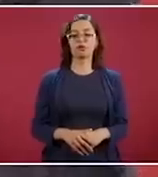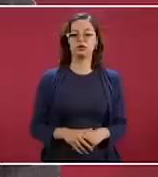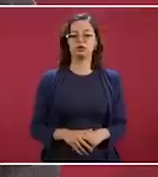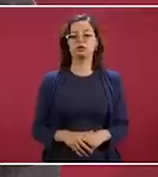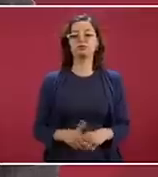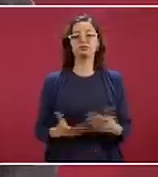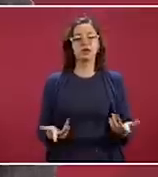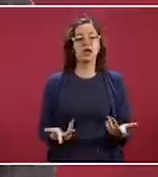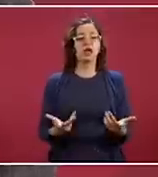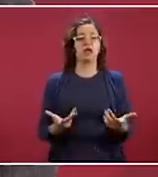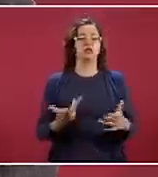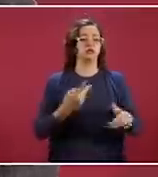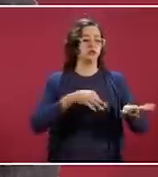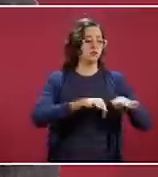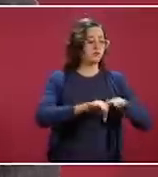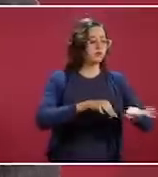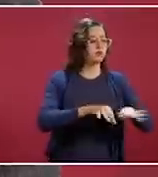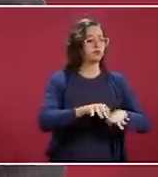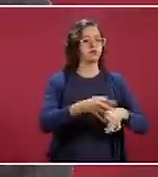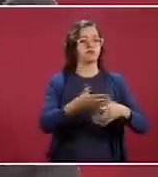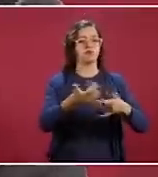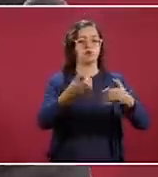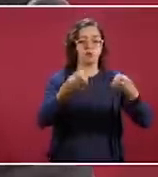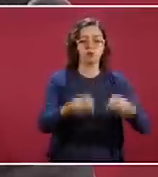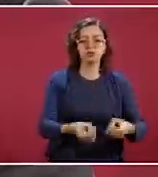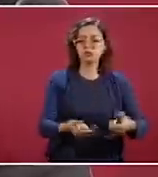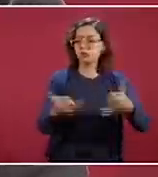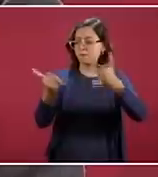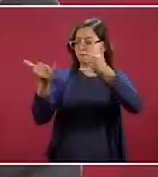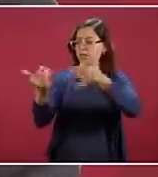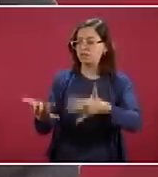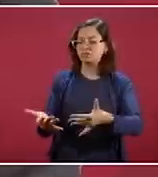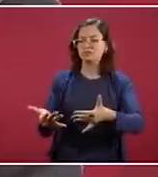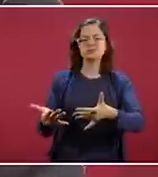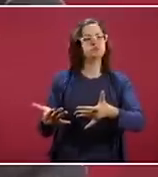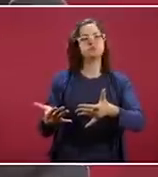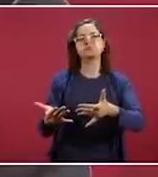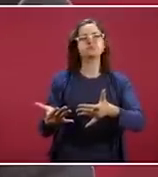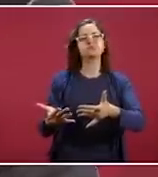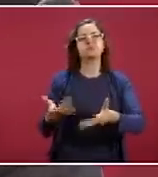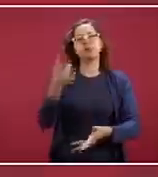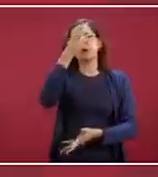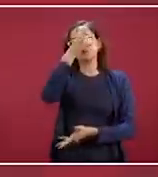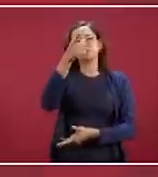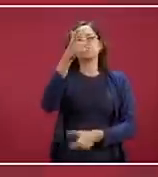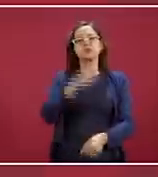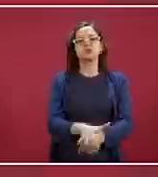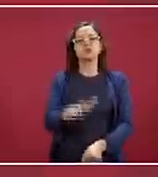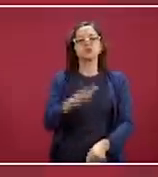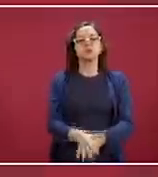encomiendas, tareas, todo el trabajo, cuando se está bien